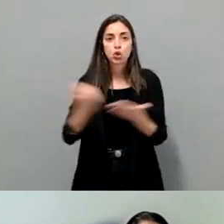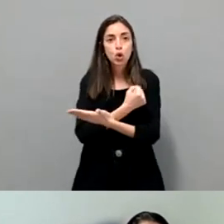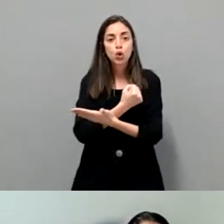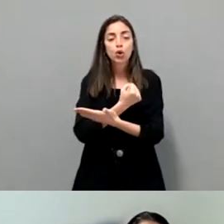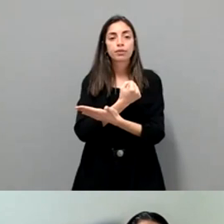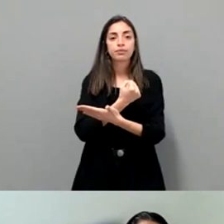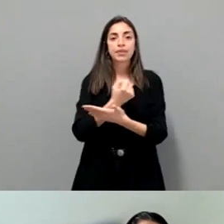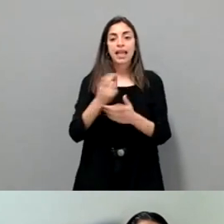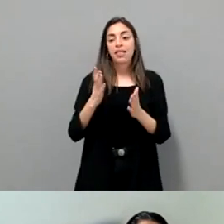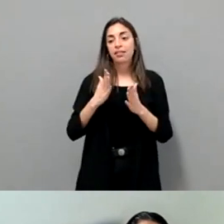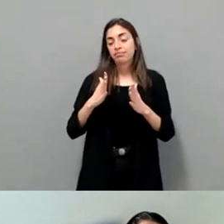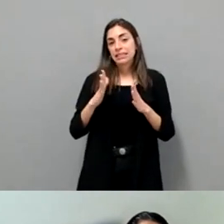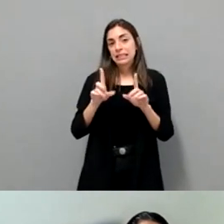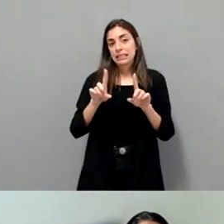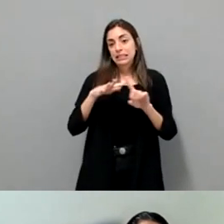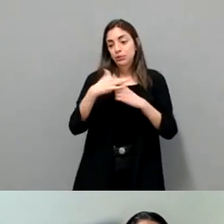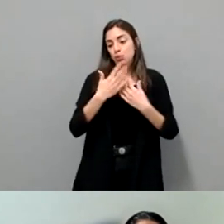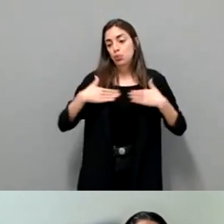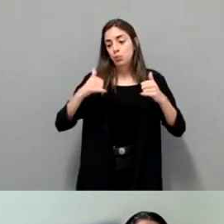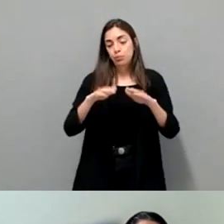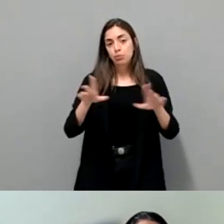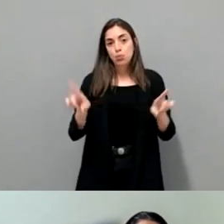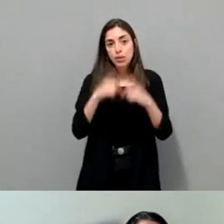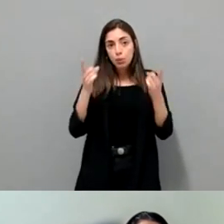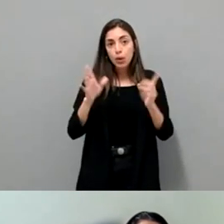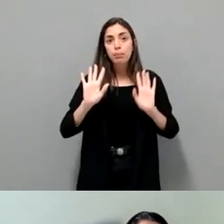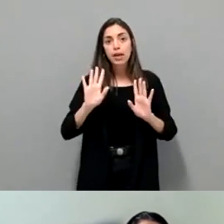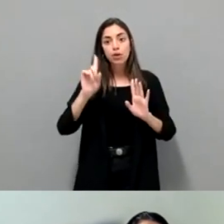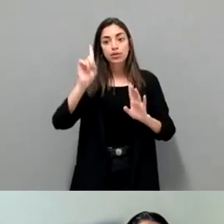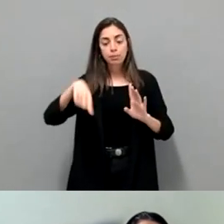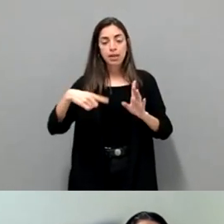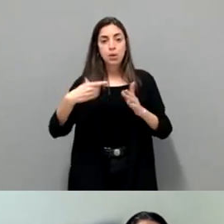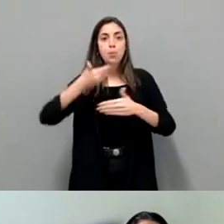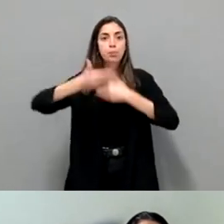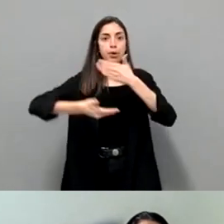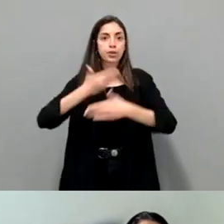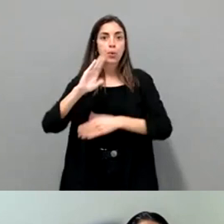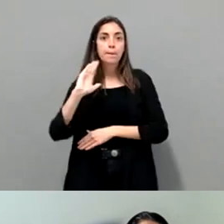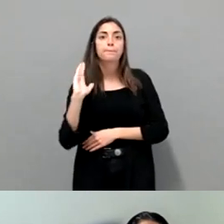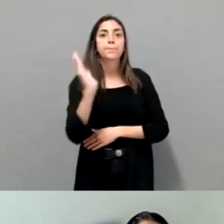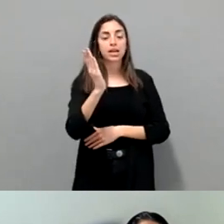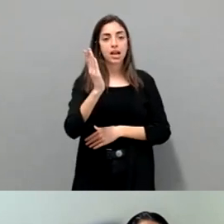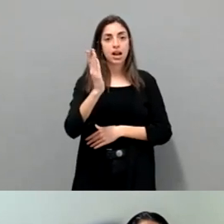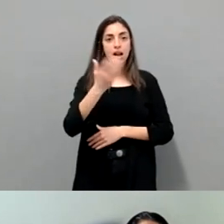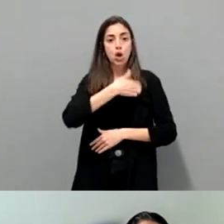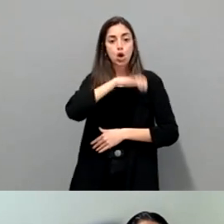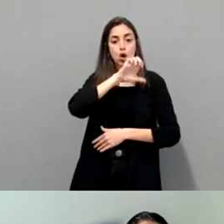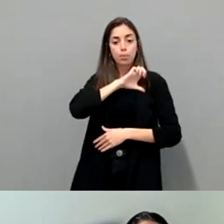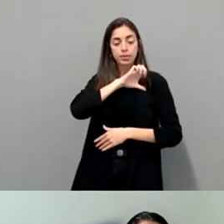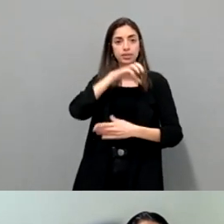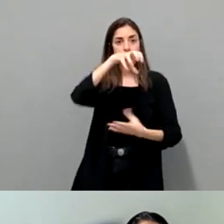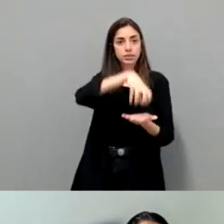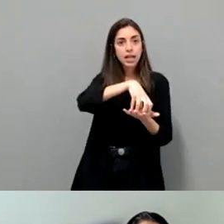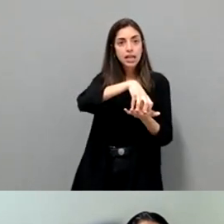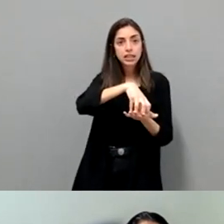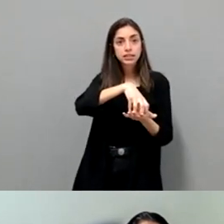pero especialmente y por su gravedad, el procedimiento penal, desde comisarías a todo lo que es